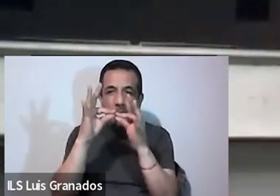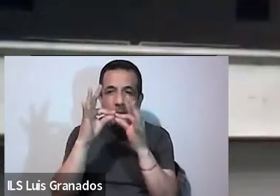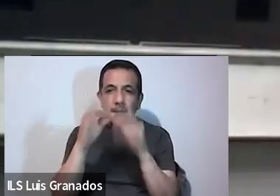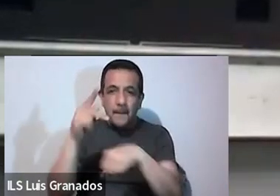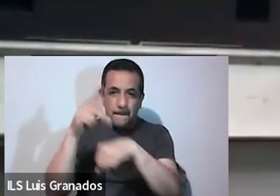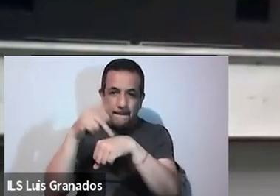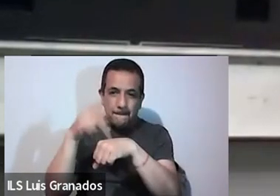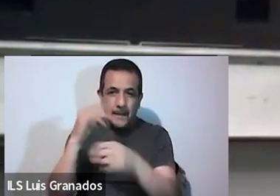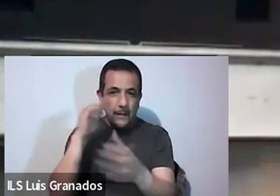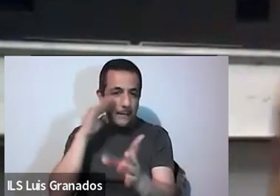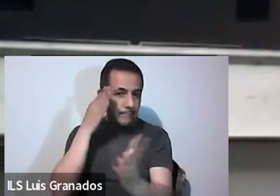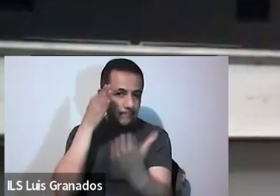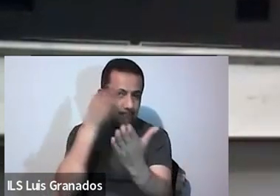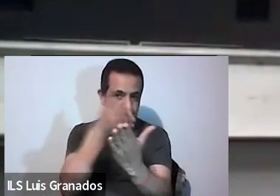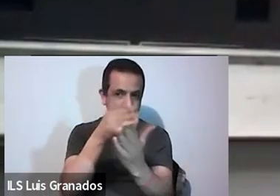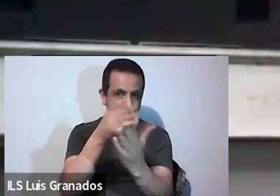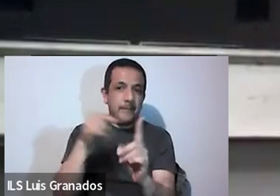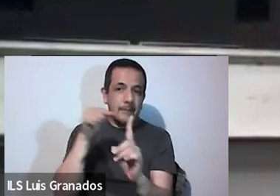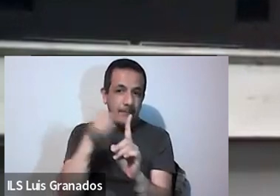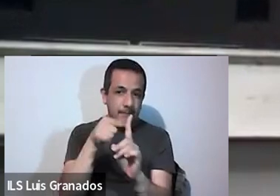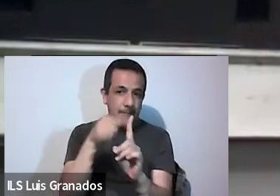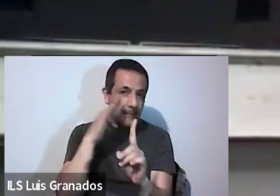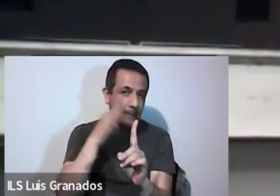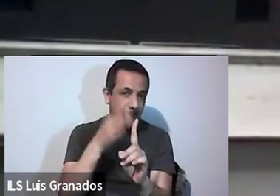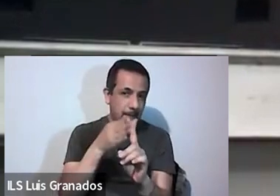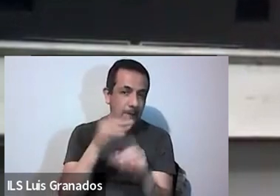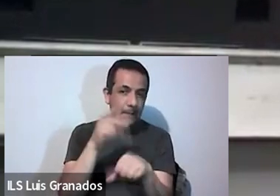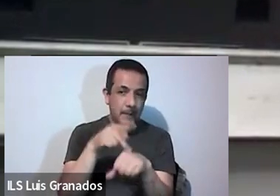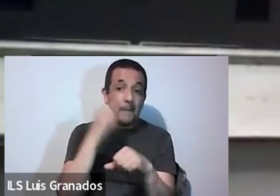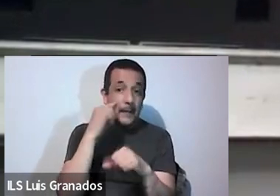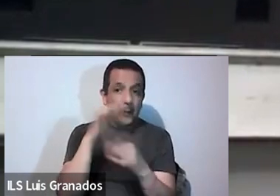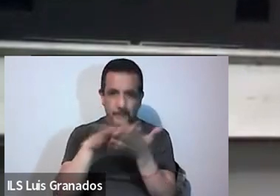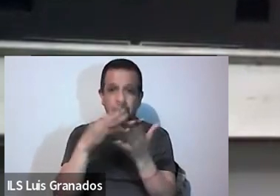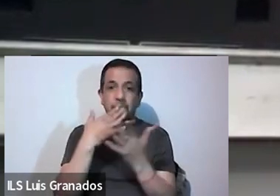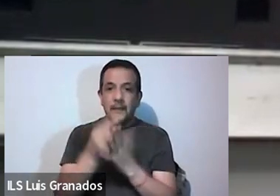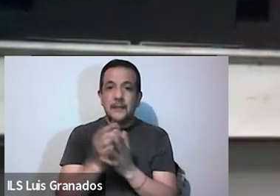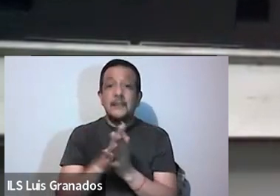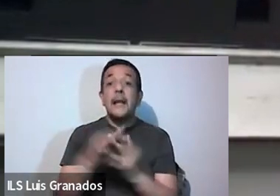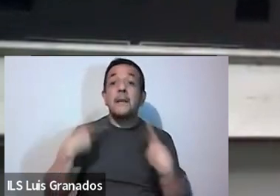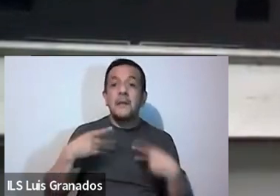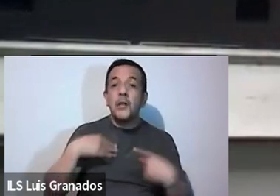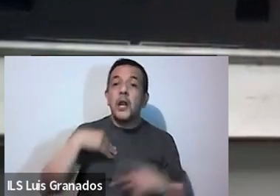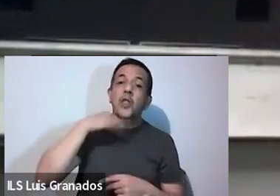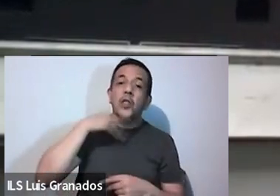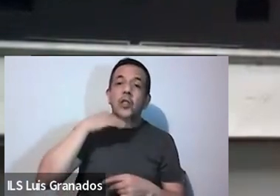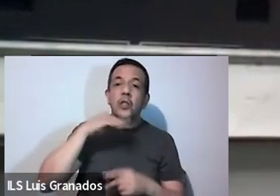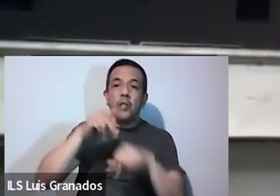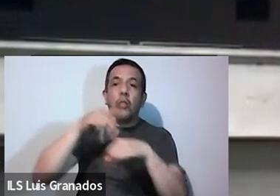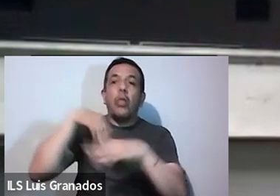piedras. Fíjate, encontré esto, dice la piedra. El distraído tropezó con